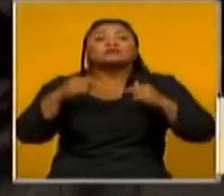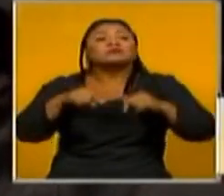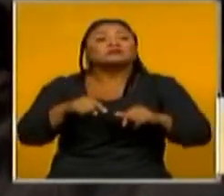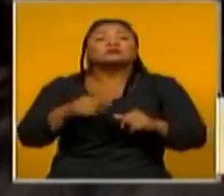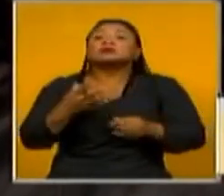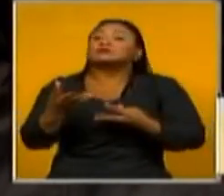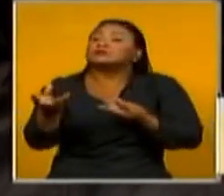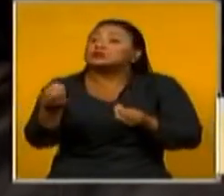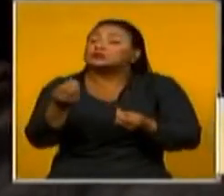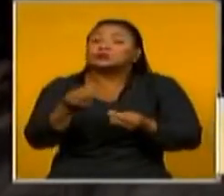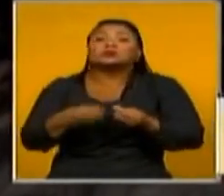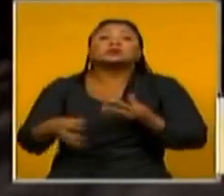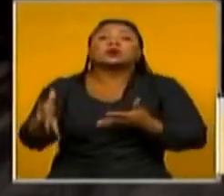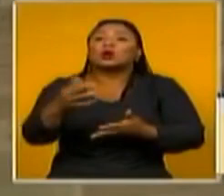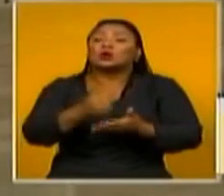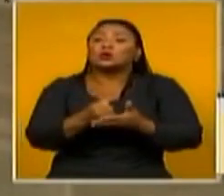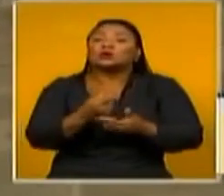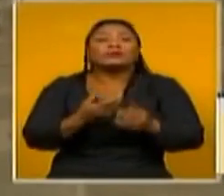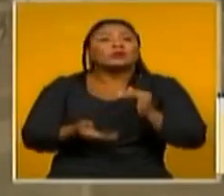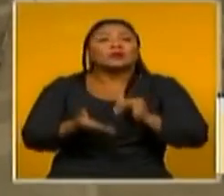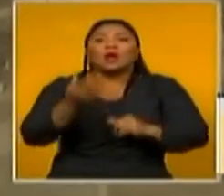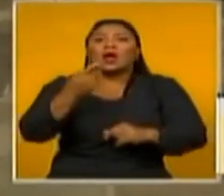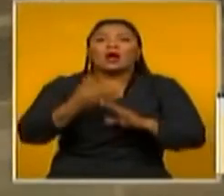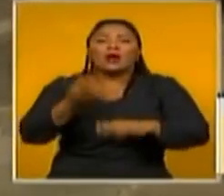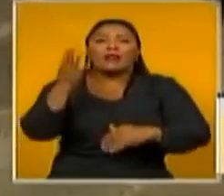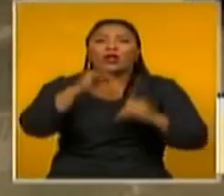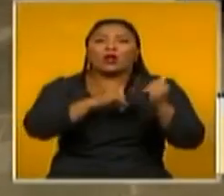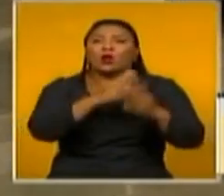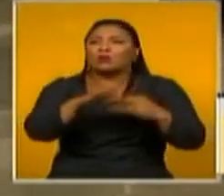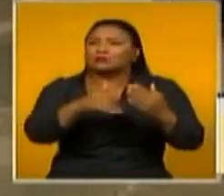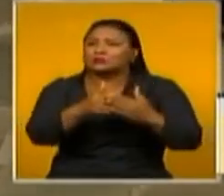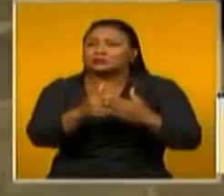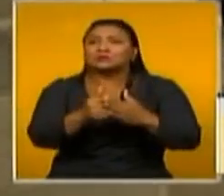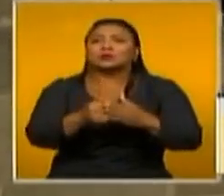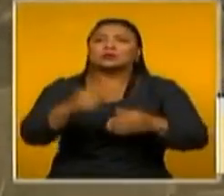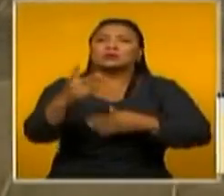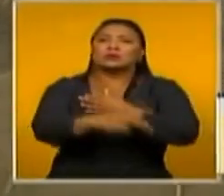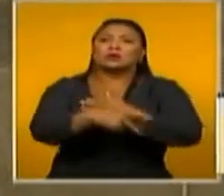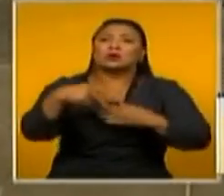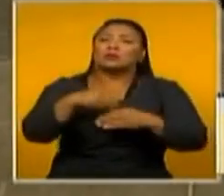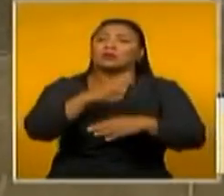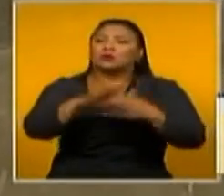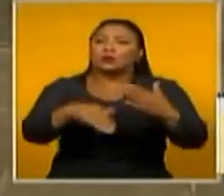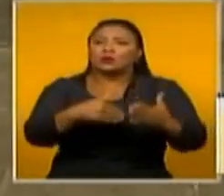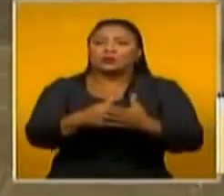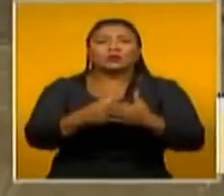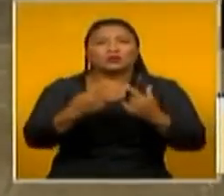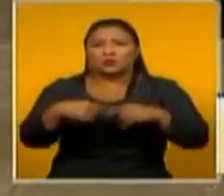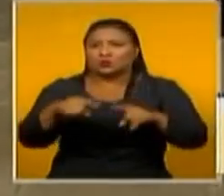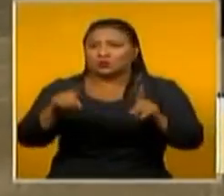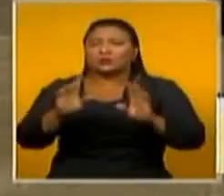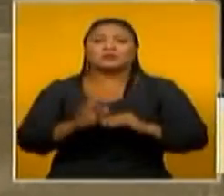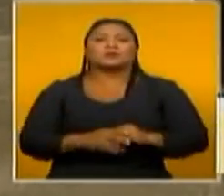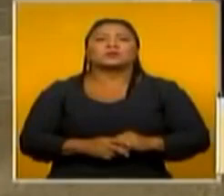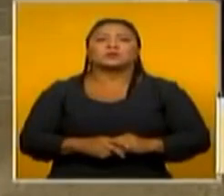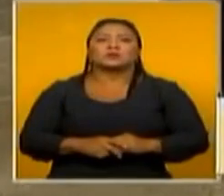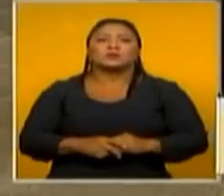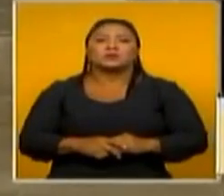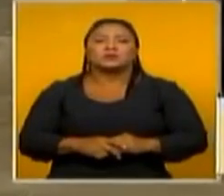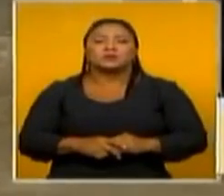el dinero de los supuestos sobreprecios en obras de vialidad, petroleras, hidroeléctricas y otras.